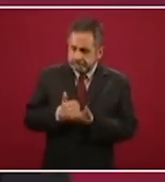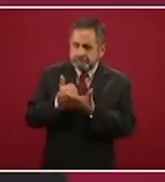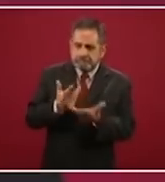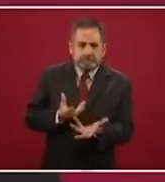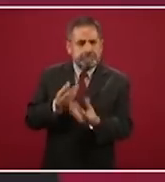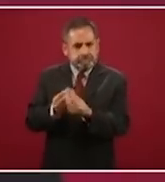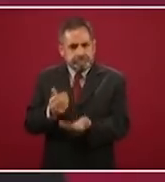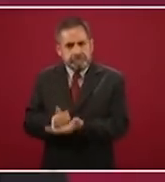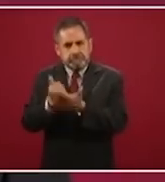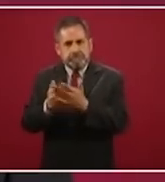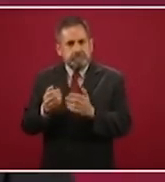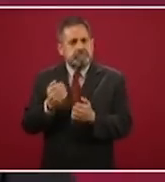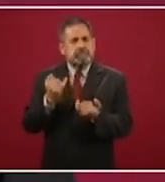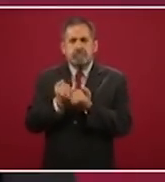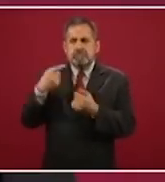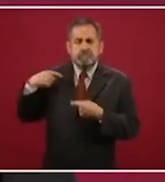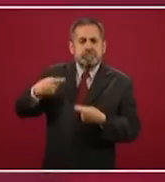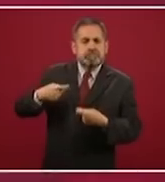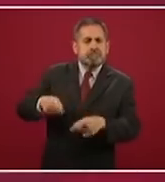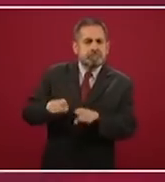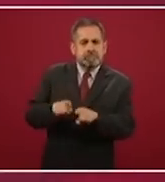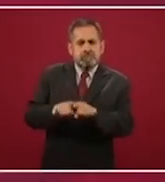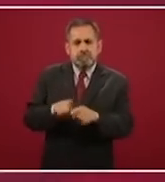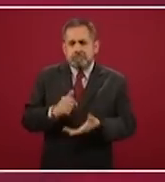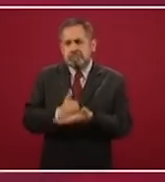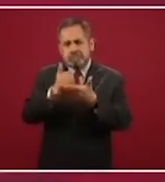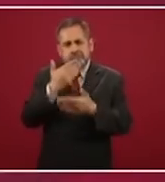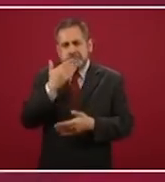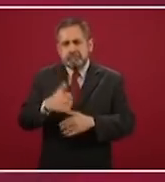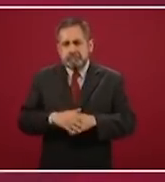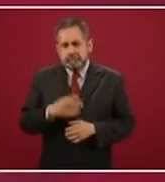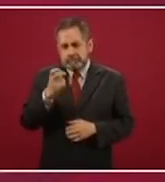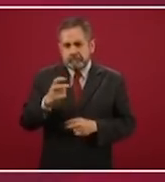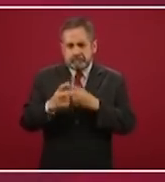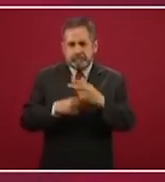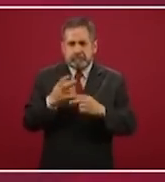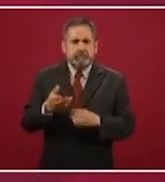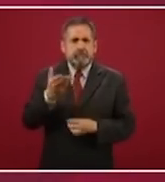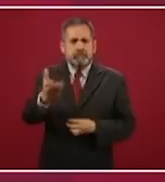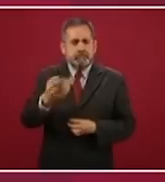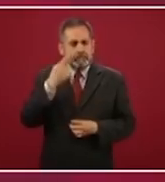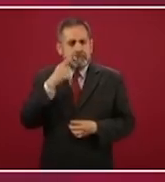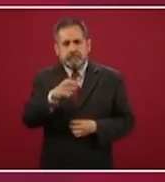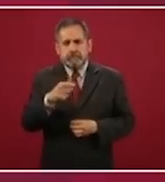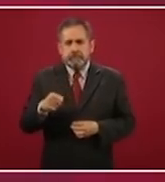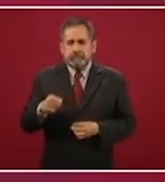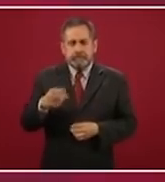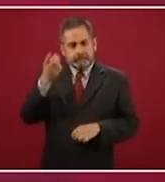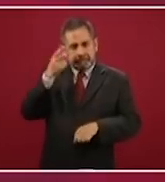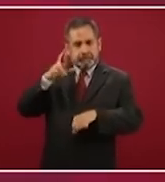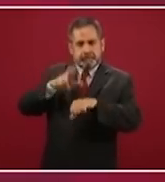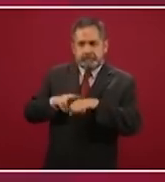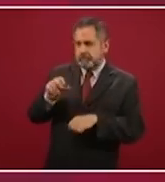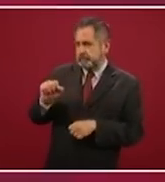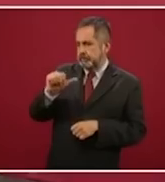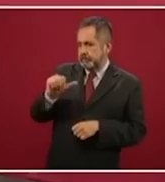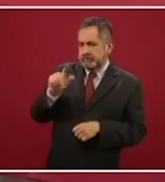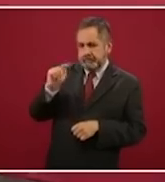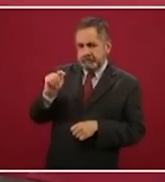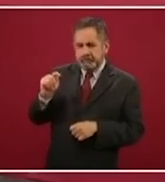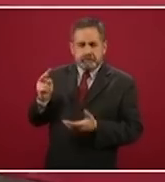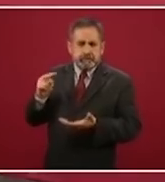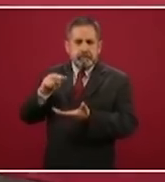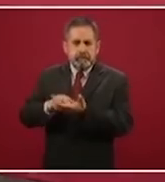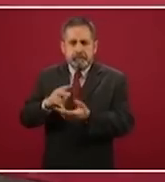que ayuden, como lo han venido haciendo. Entonces, vamos a pedirle a la directora del SAT